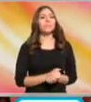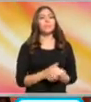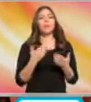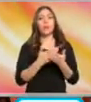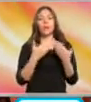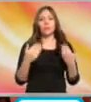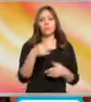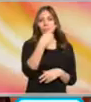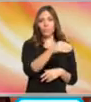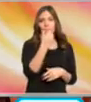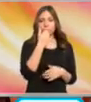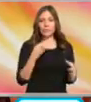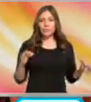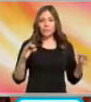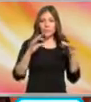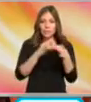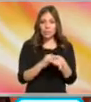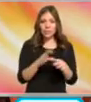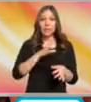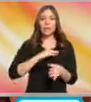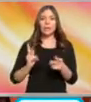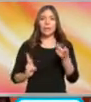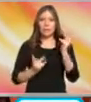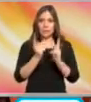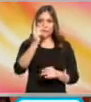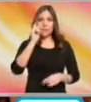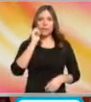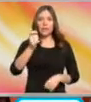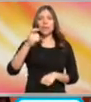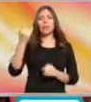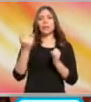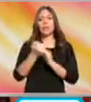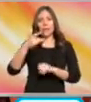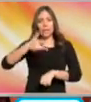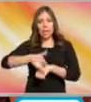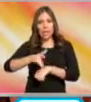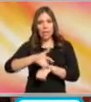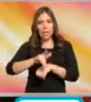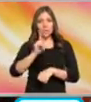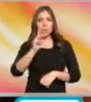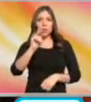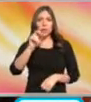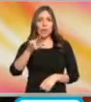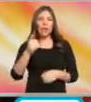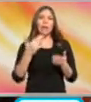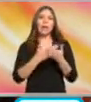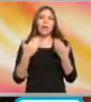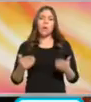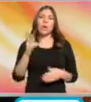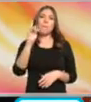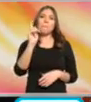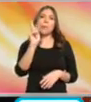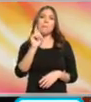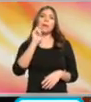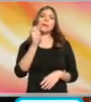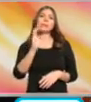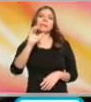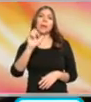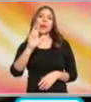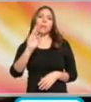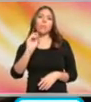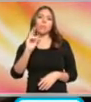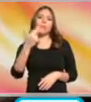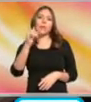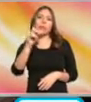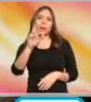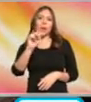acompañar en nuestro platillo, ya que tenemos vegetales, tenemos proteína, que es el queso, vamos a acompañarla con carbohidratos, Muy que bien. es papa. Vamos a laminarlas para posteriormente